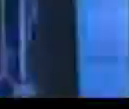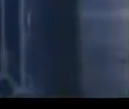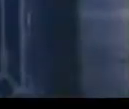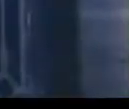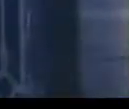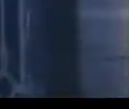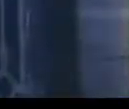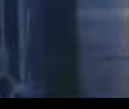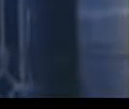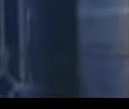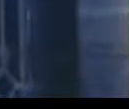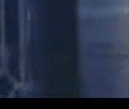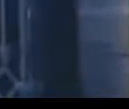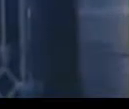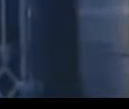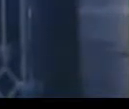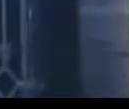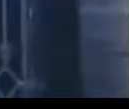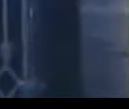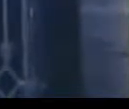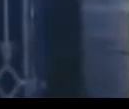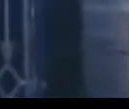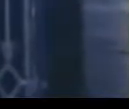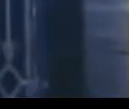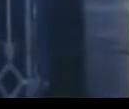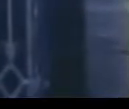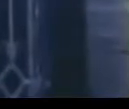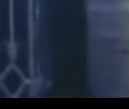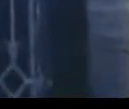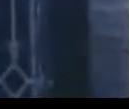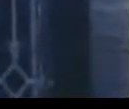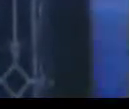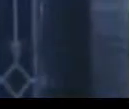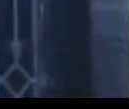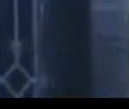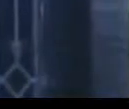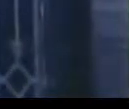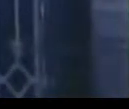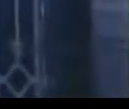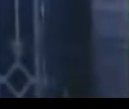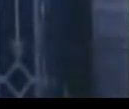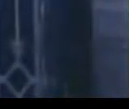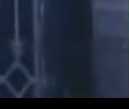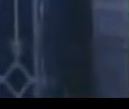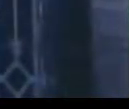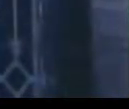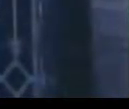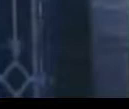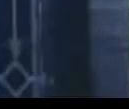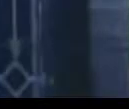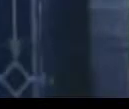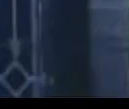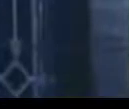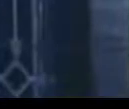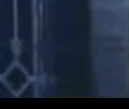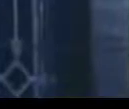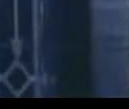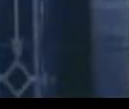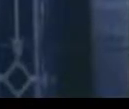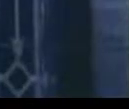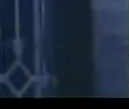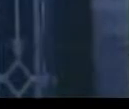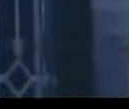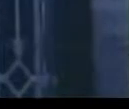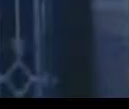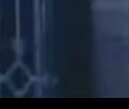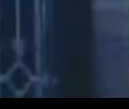pasado, los de luto, aprovechando que no estaba aquí, aprovechando que venía su santidad el